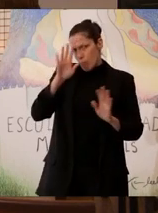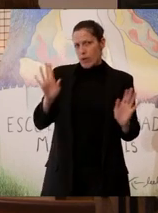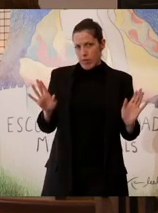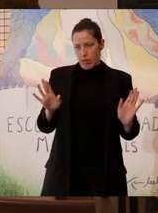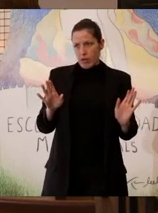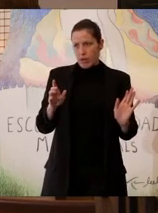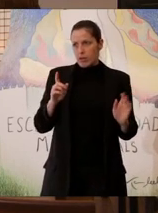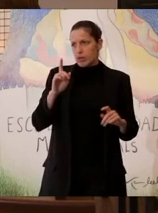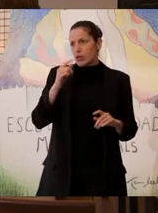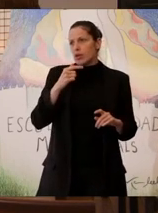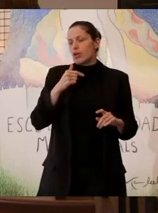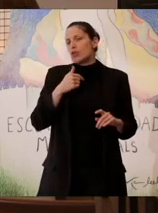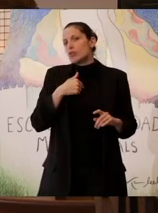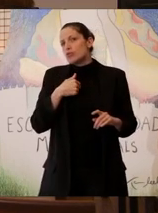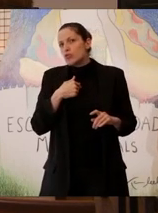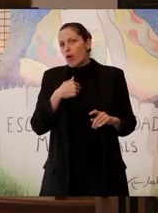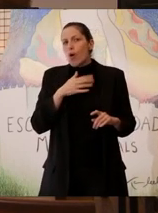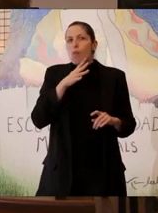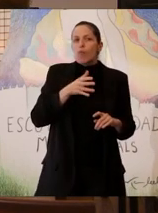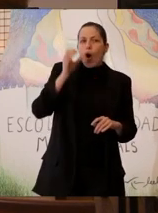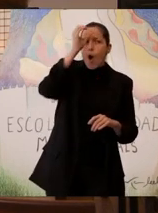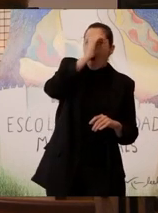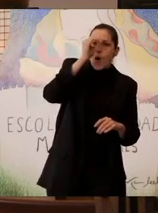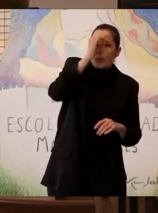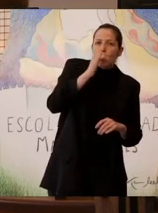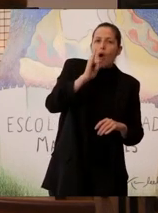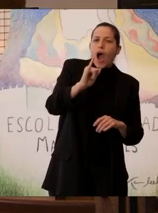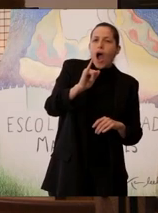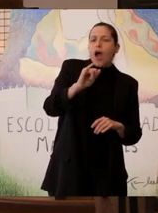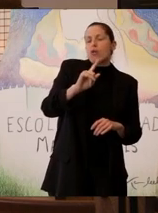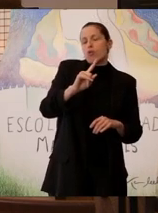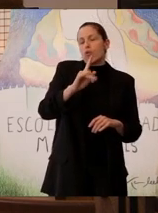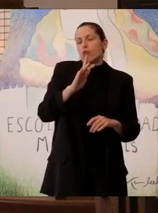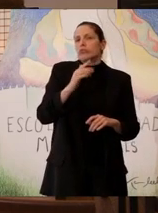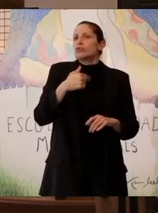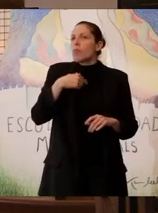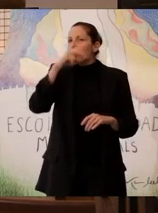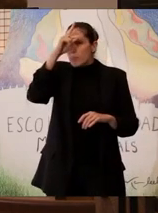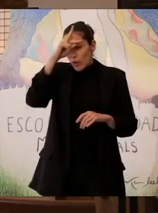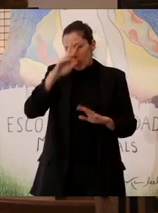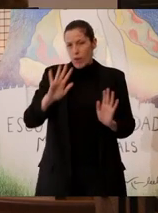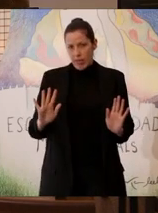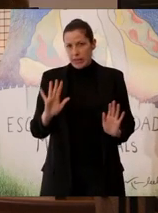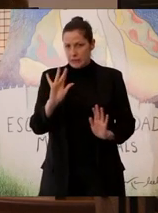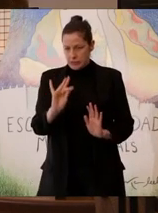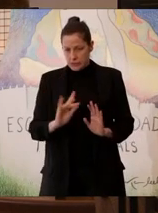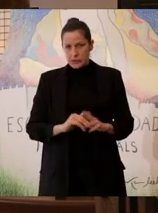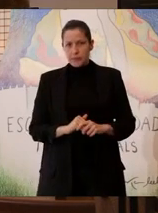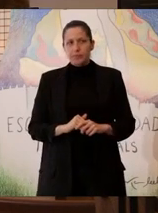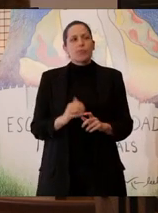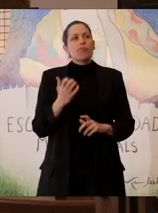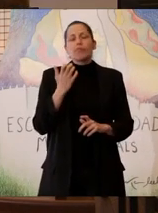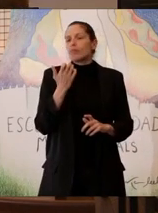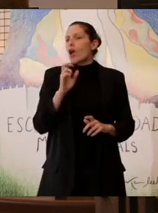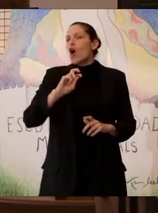opinión firme sobre la materia, pero sí me preocupa a la vista de hechos que han ocurrido en otros